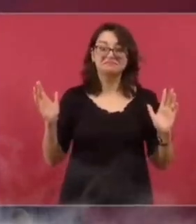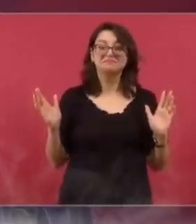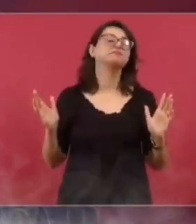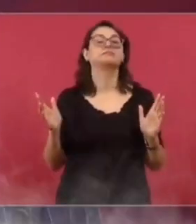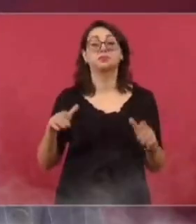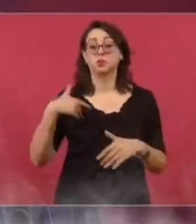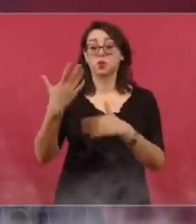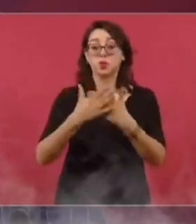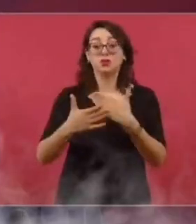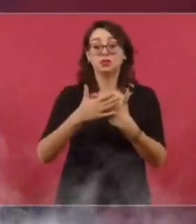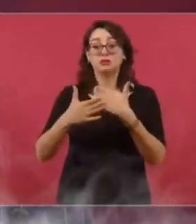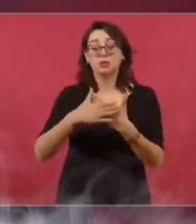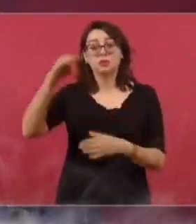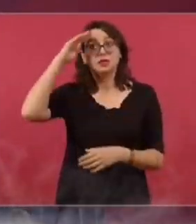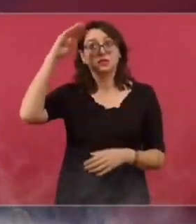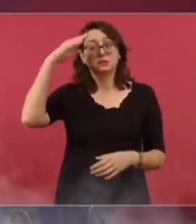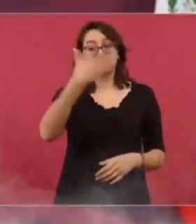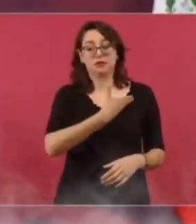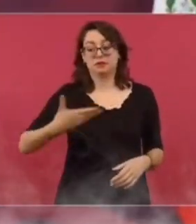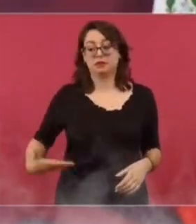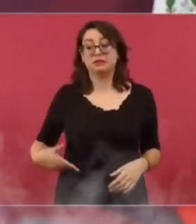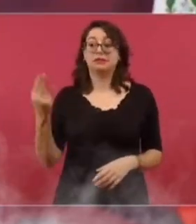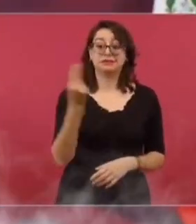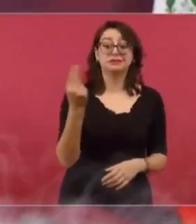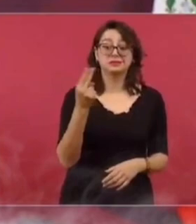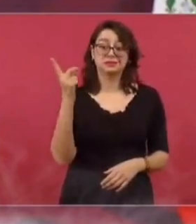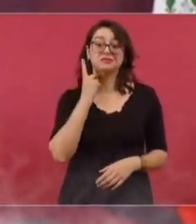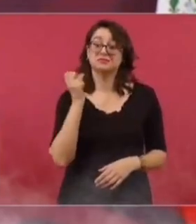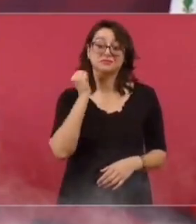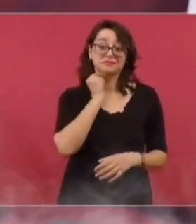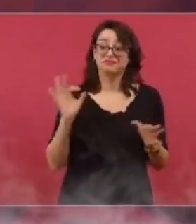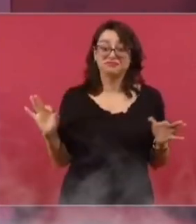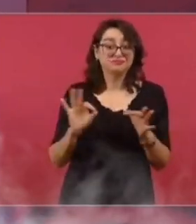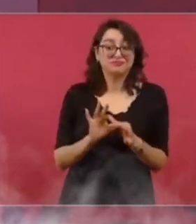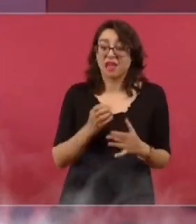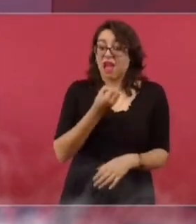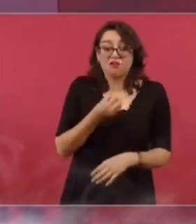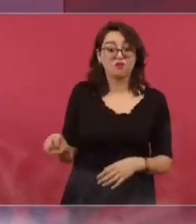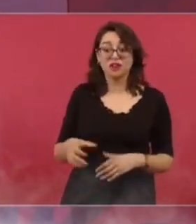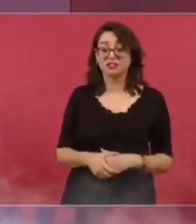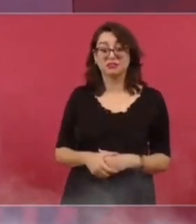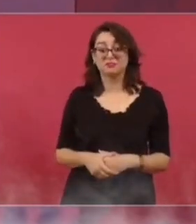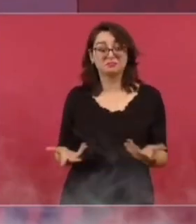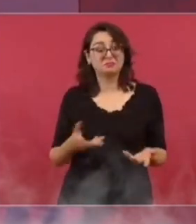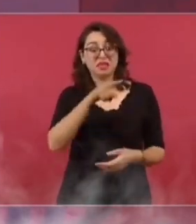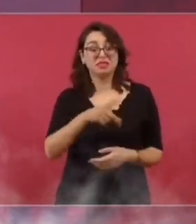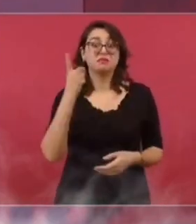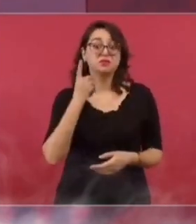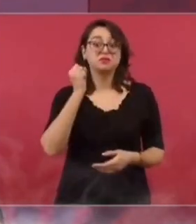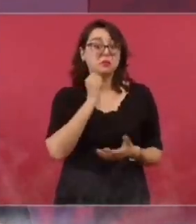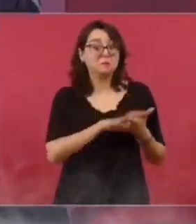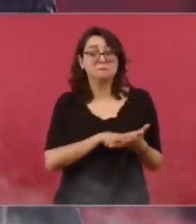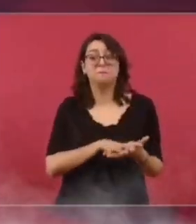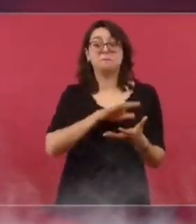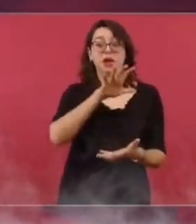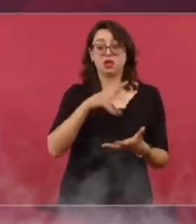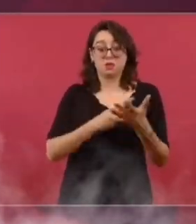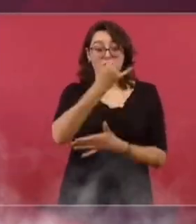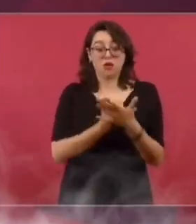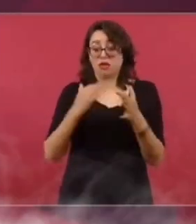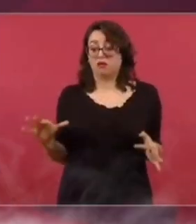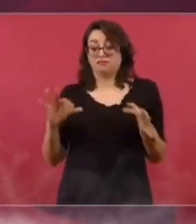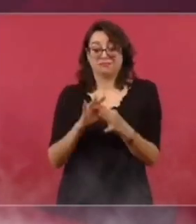pensar en votar por el candidato a la presidencia, pero también votar porque ese candidato tenga mayoría o su